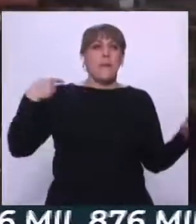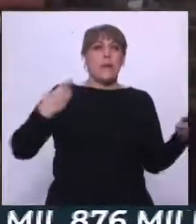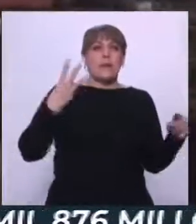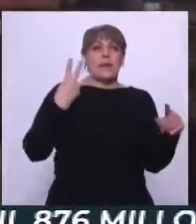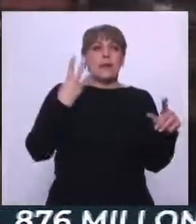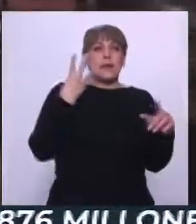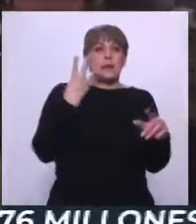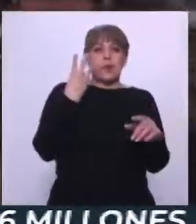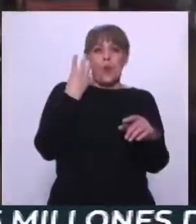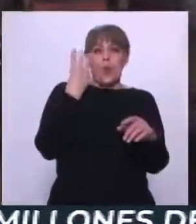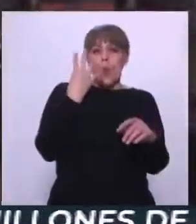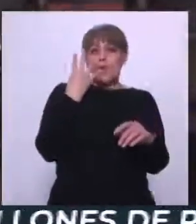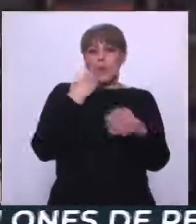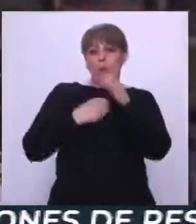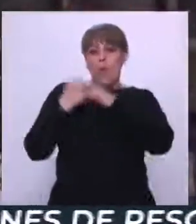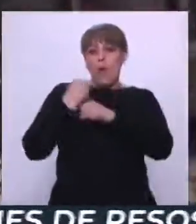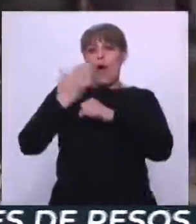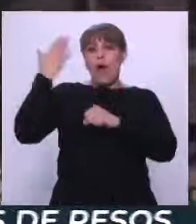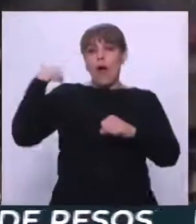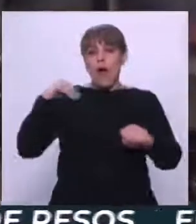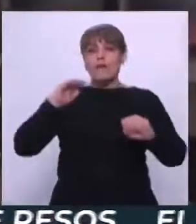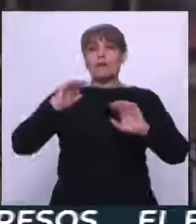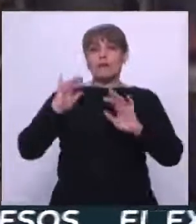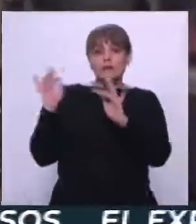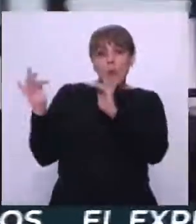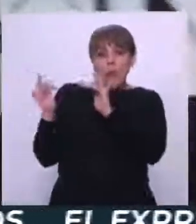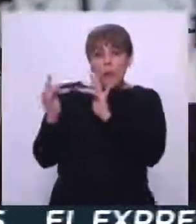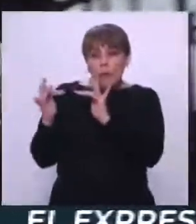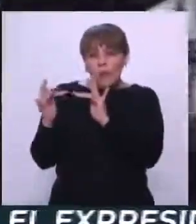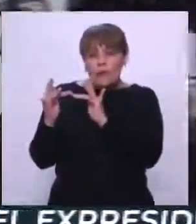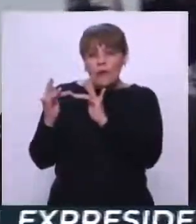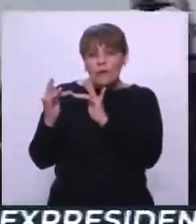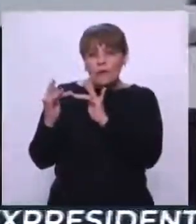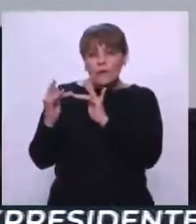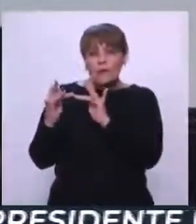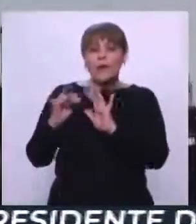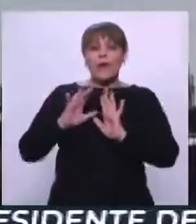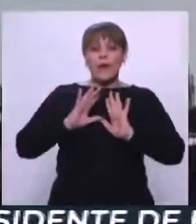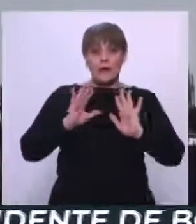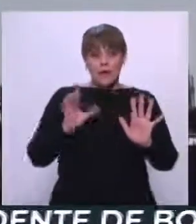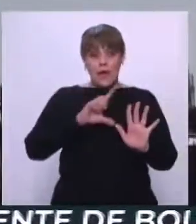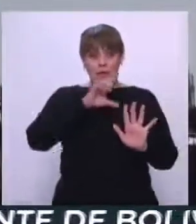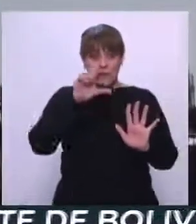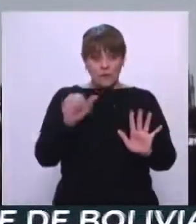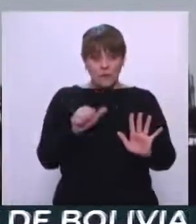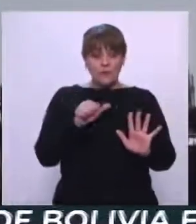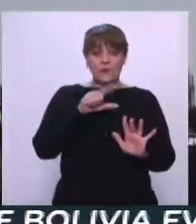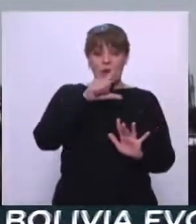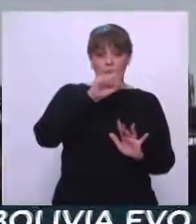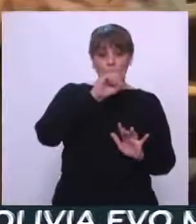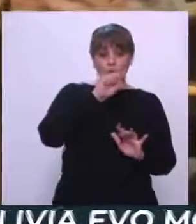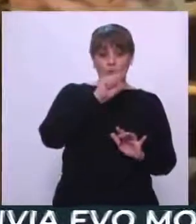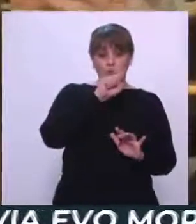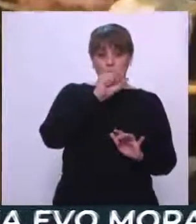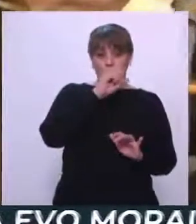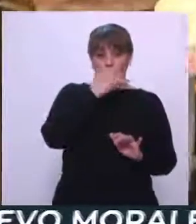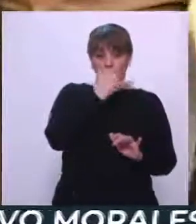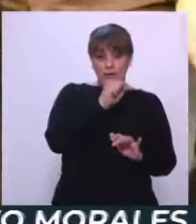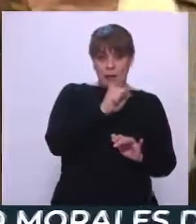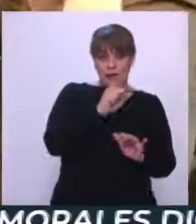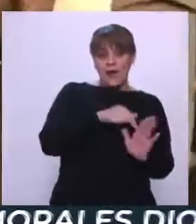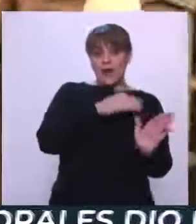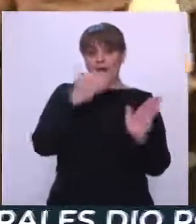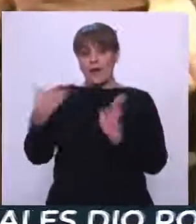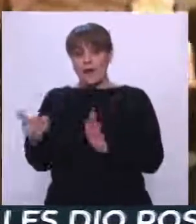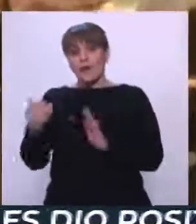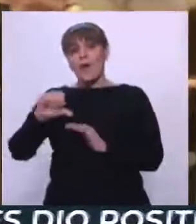3-4 años antes de llegar al poder, y ya desde ese momento se sentaron Emilio Lozoya y se sentó